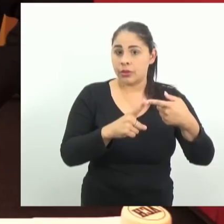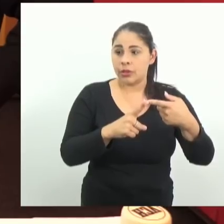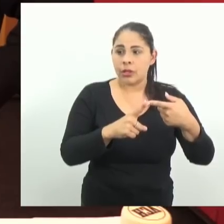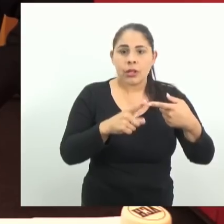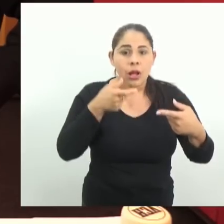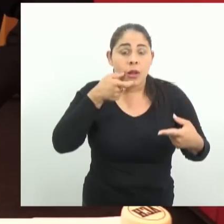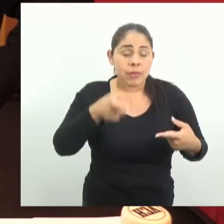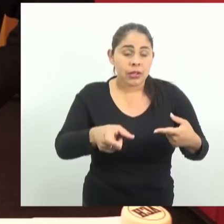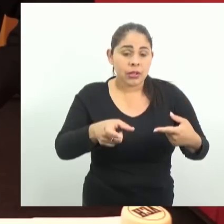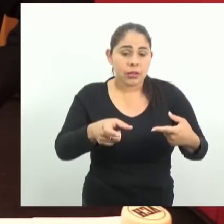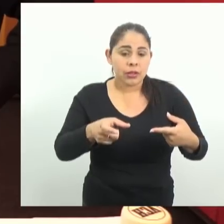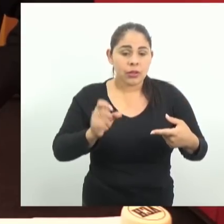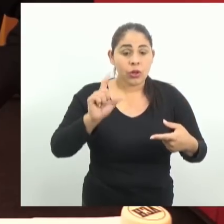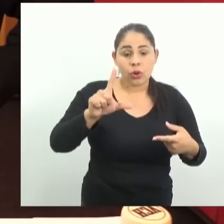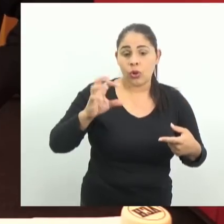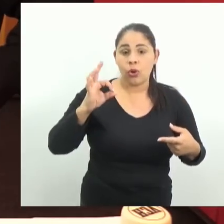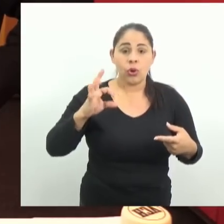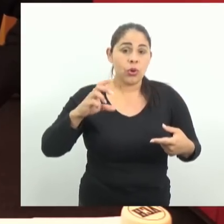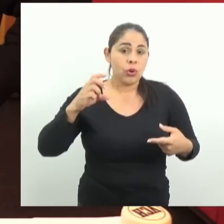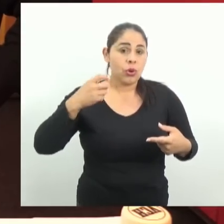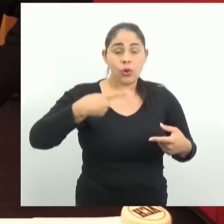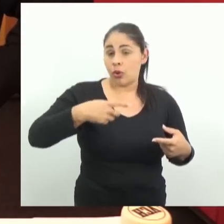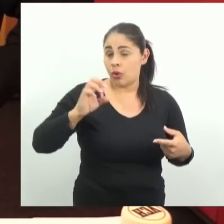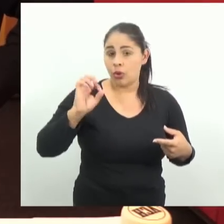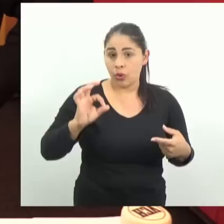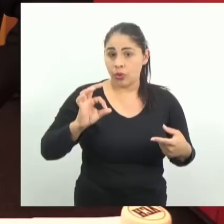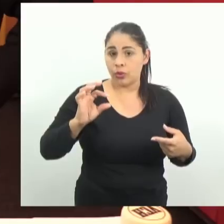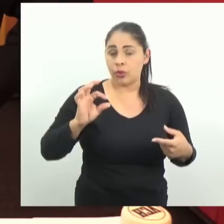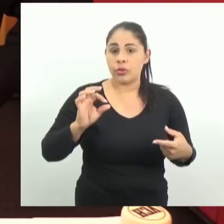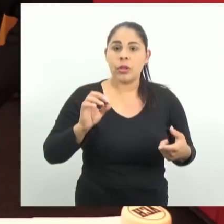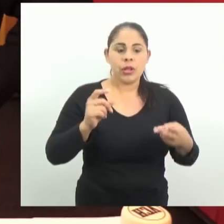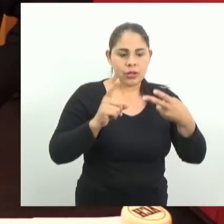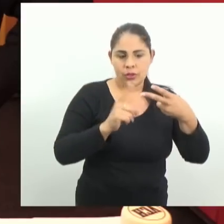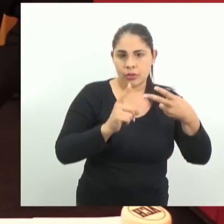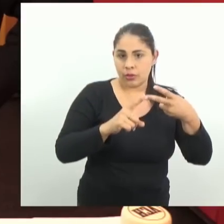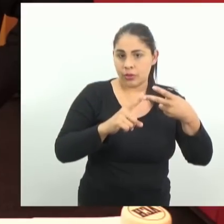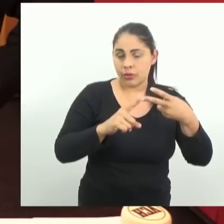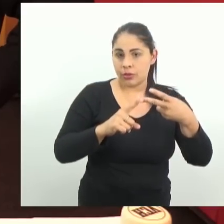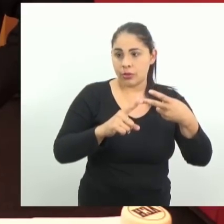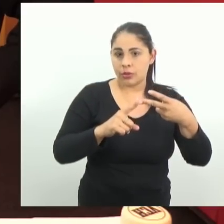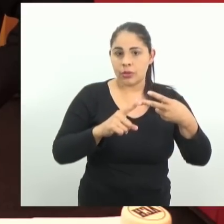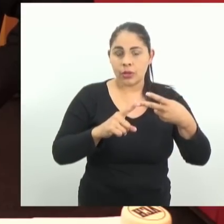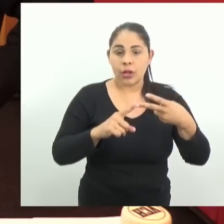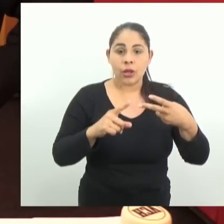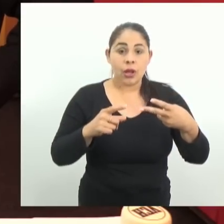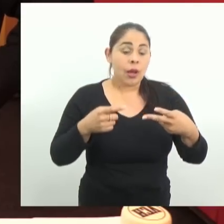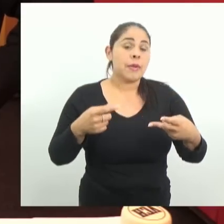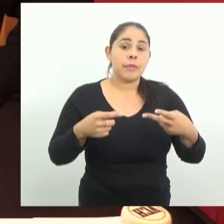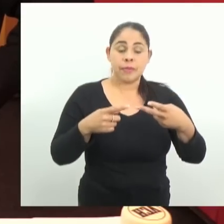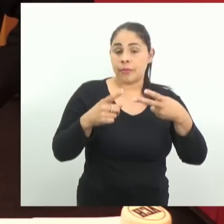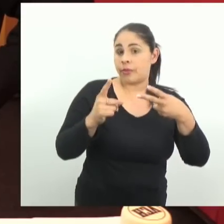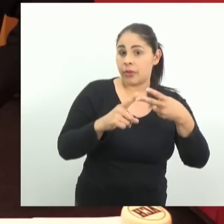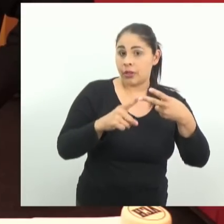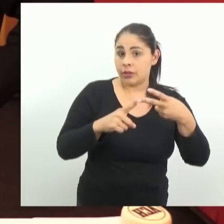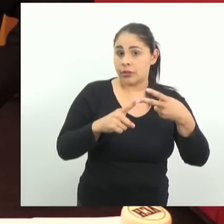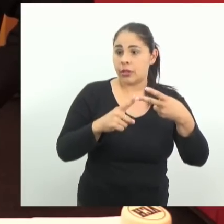pensada, escrita, pero el rema es la palabra que sale de la